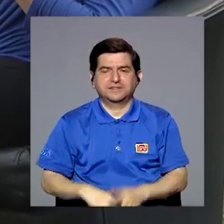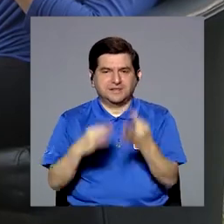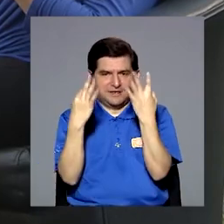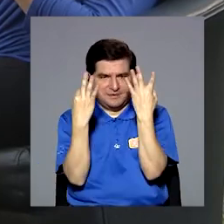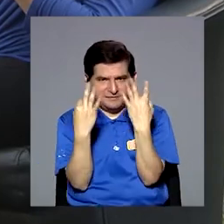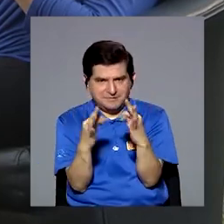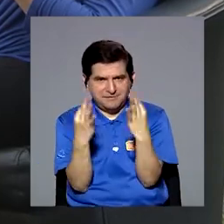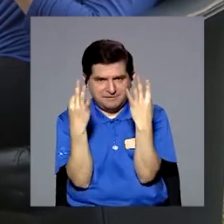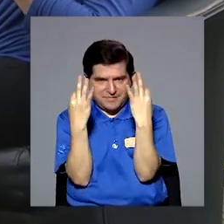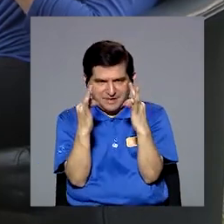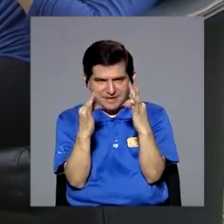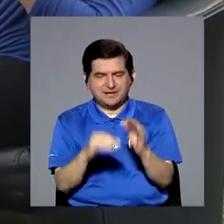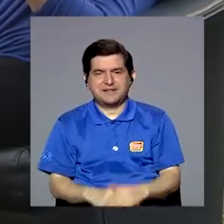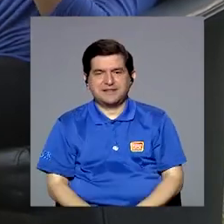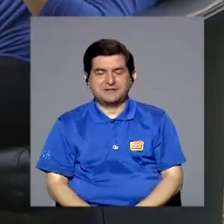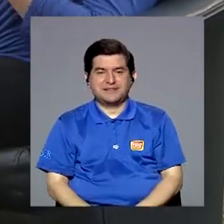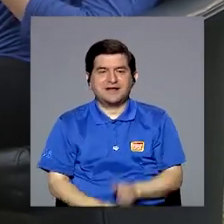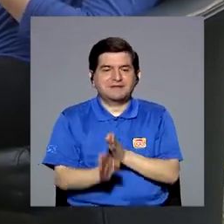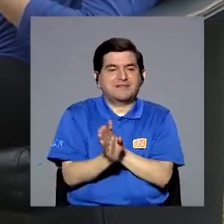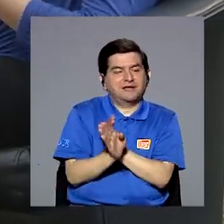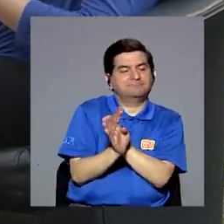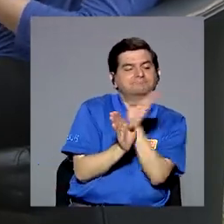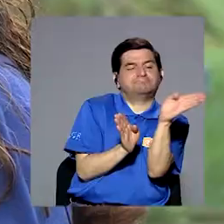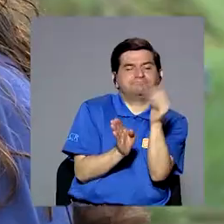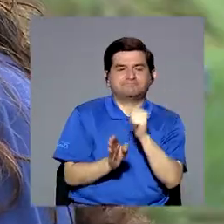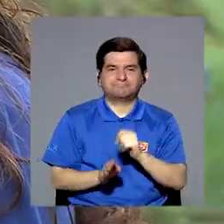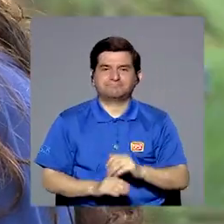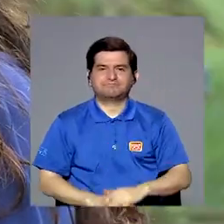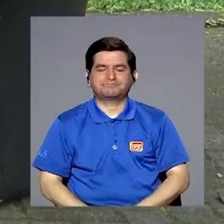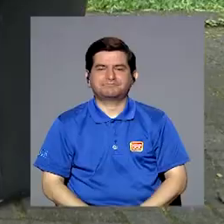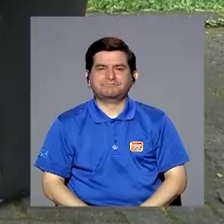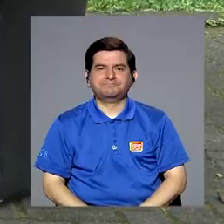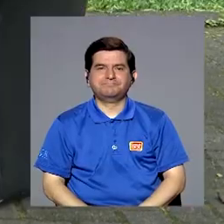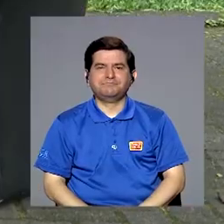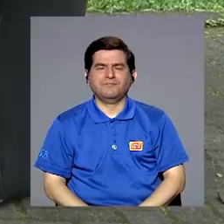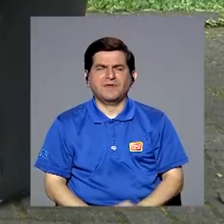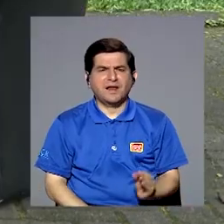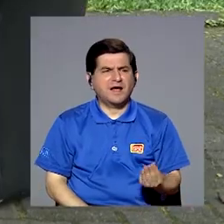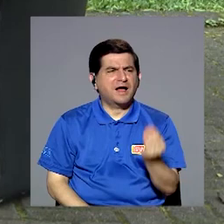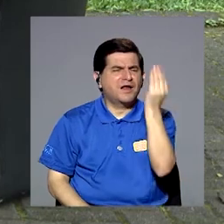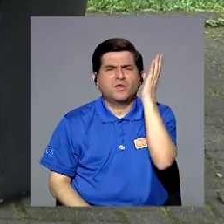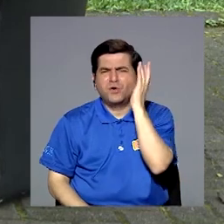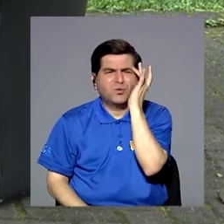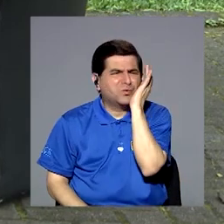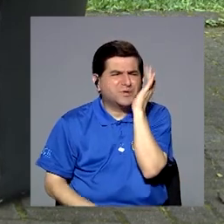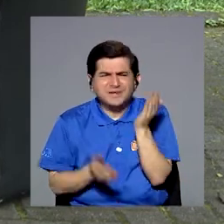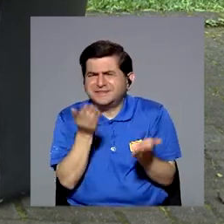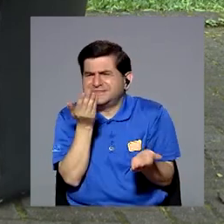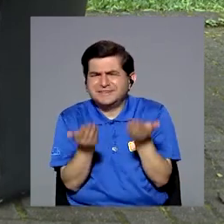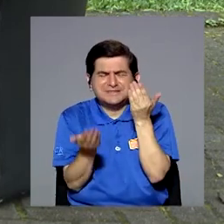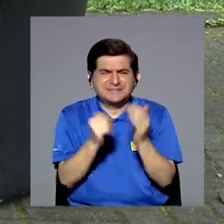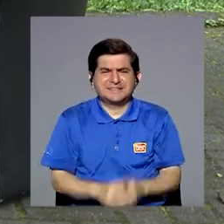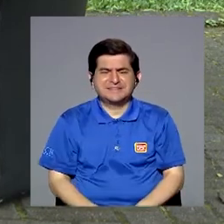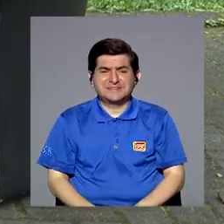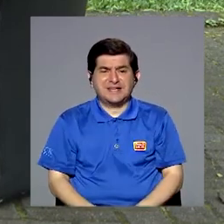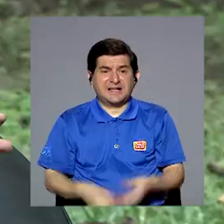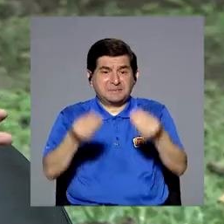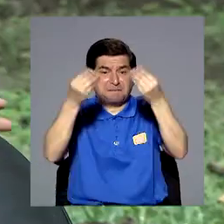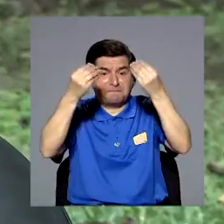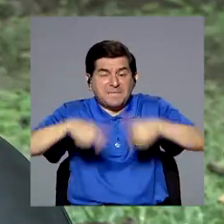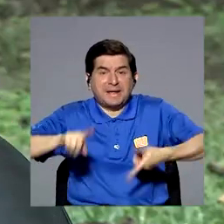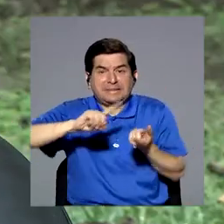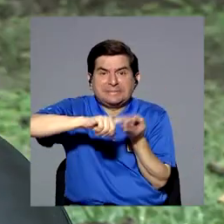para poder salir como por la tangente. Okay. ¿A los chicos les preocupará, por ejemplo, quedarse sin